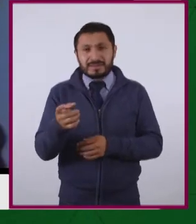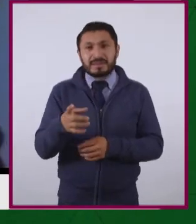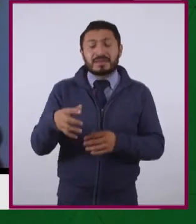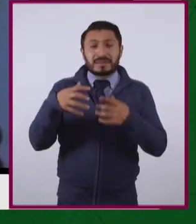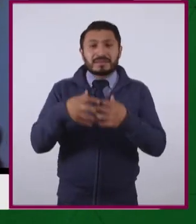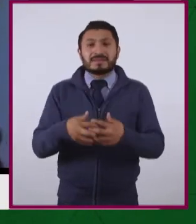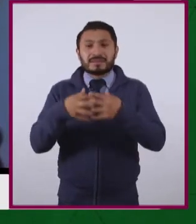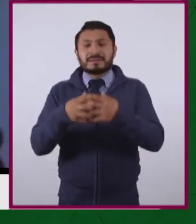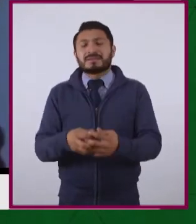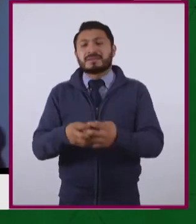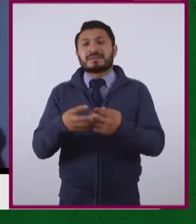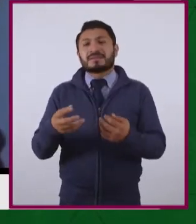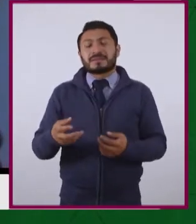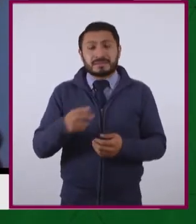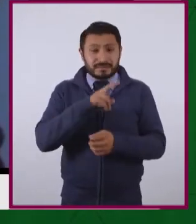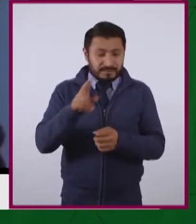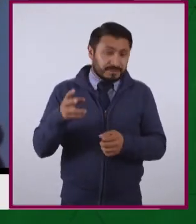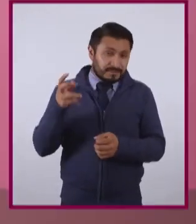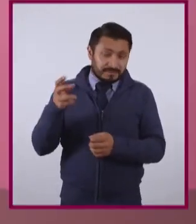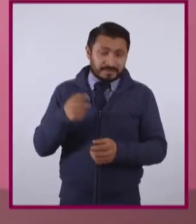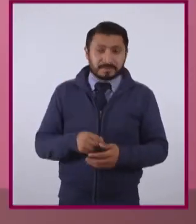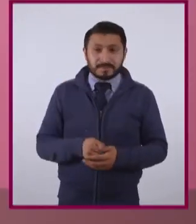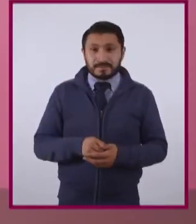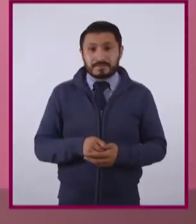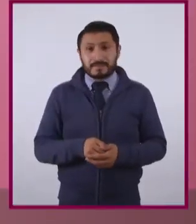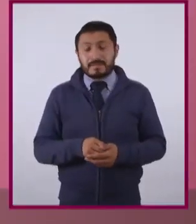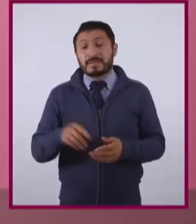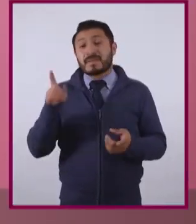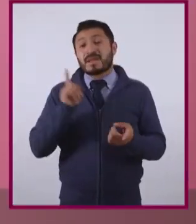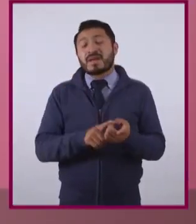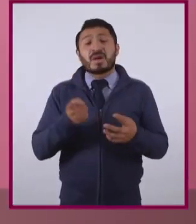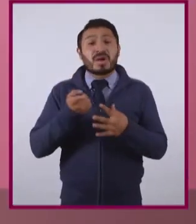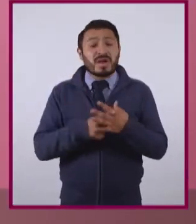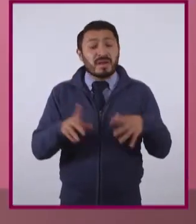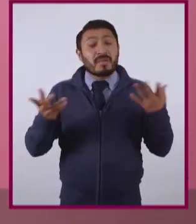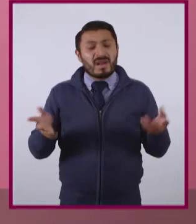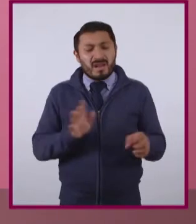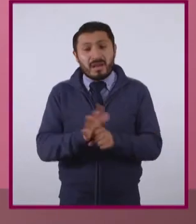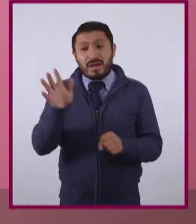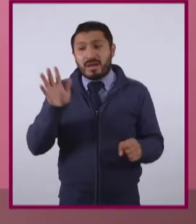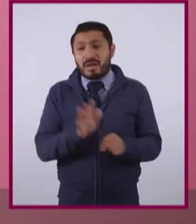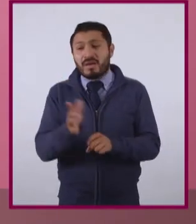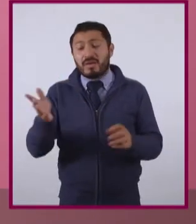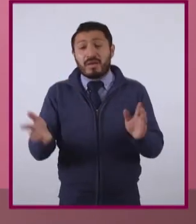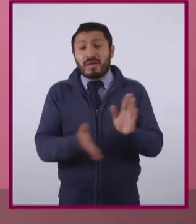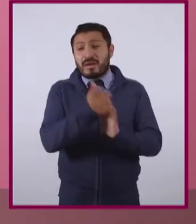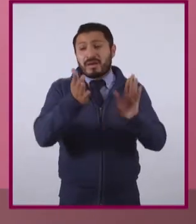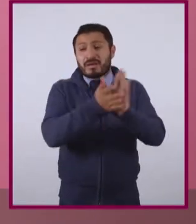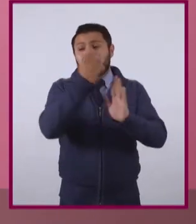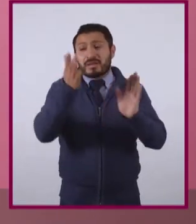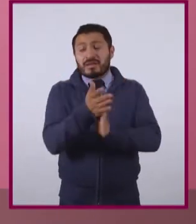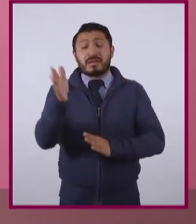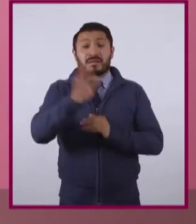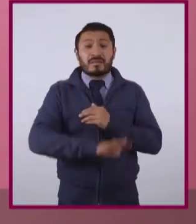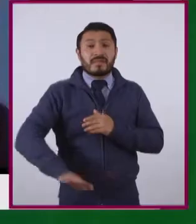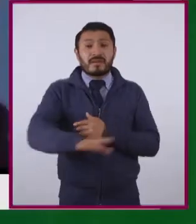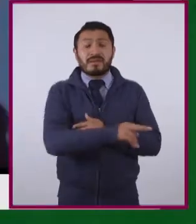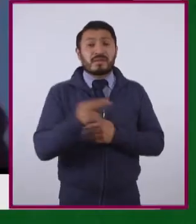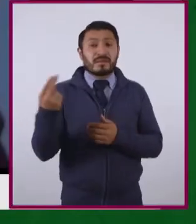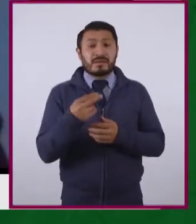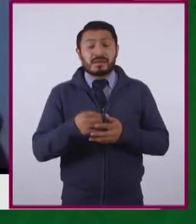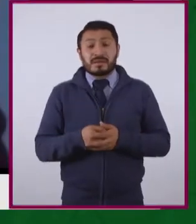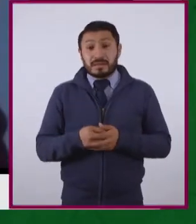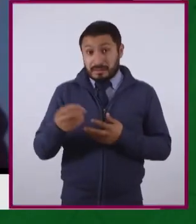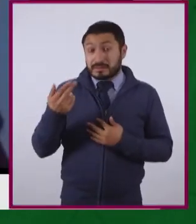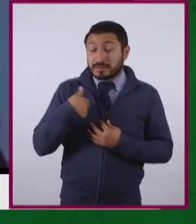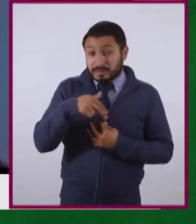un sistema de esta naturaleza. ¿Por dónde podría empezar? O sea, ¿cuál es la infraestructura básica necesaria?